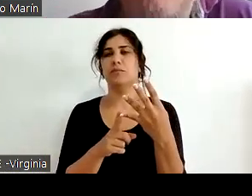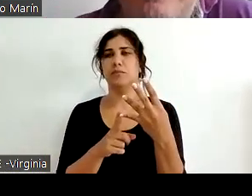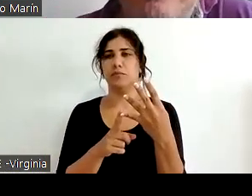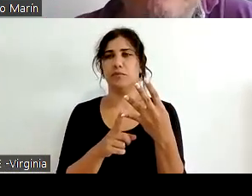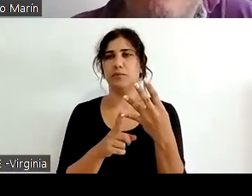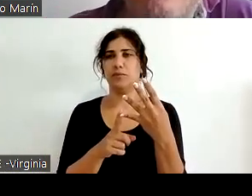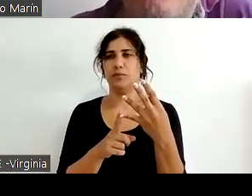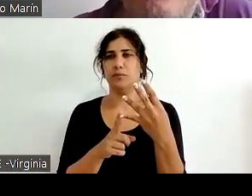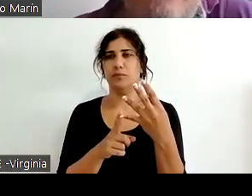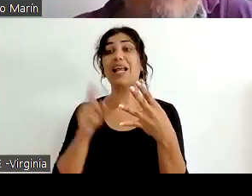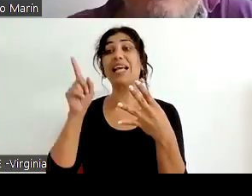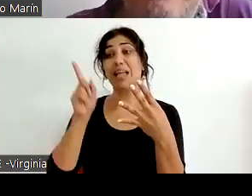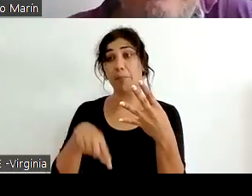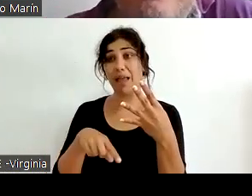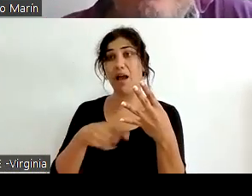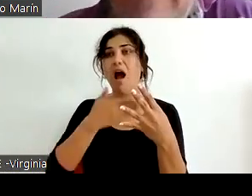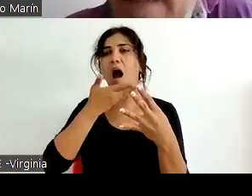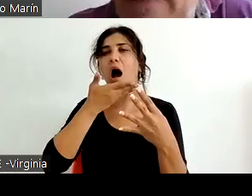aumento de la llegada de calor